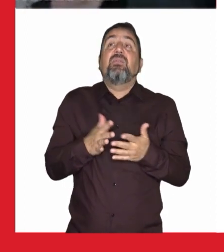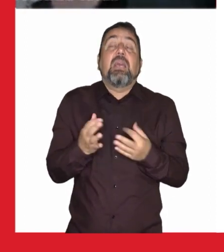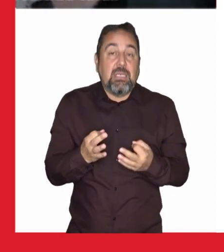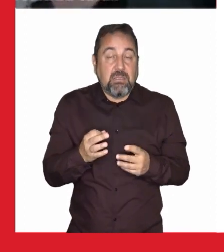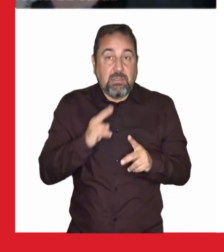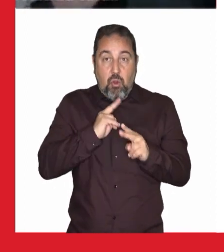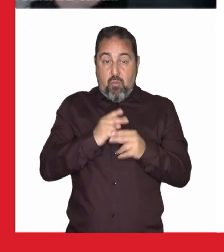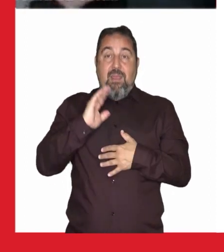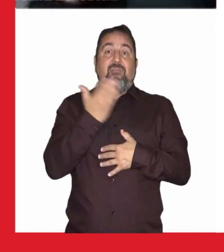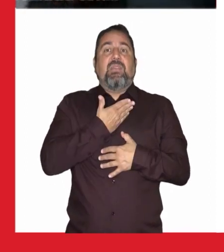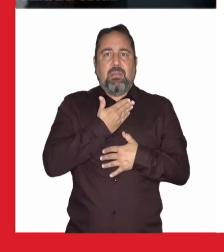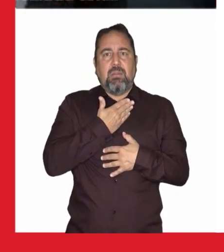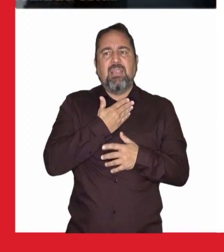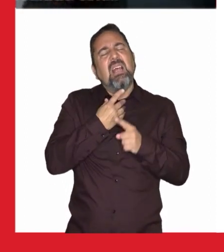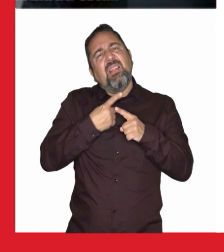ser diferente